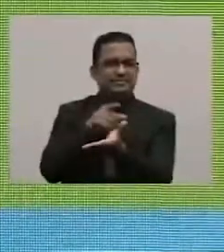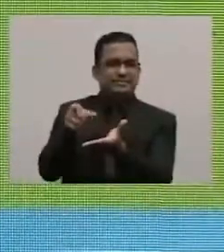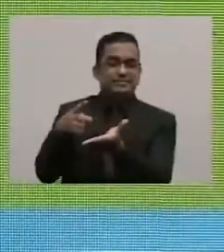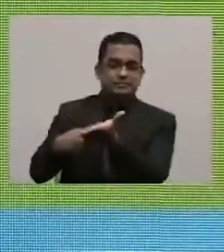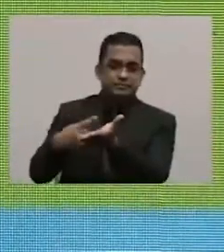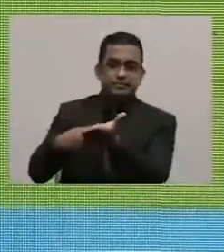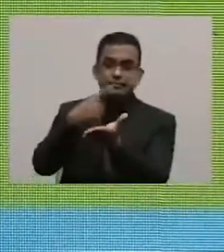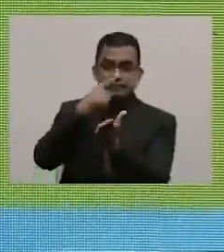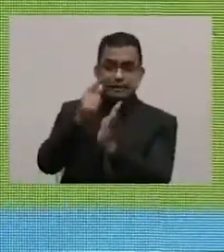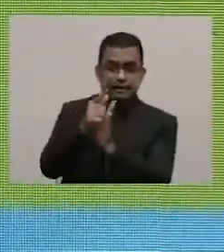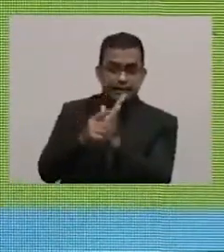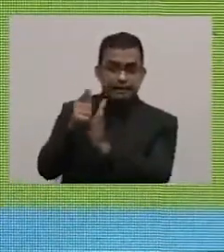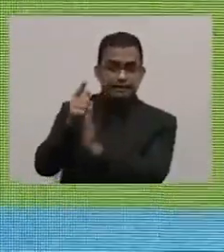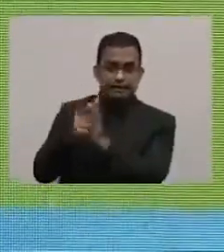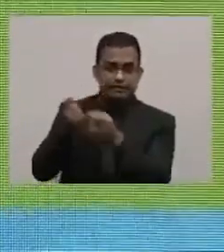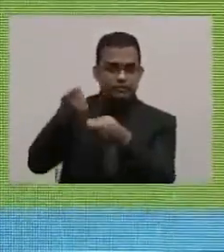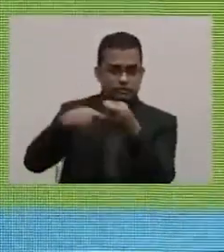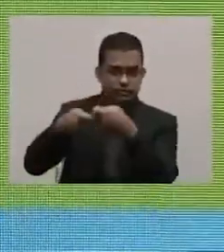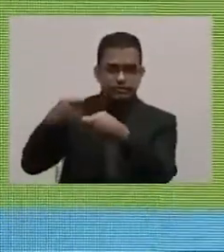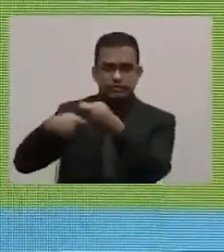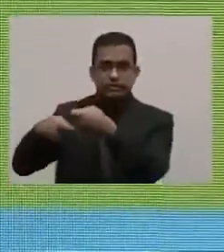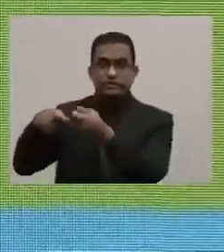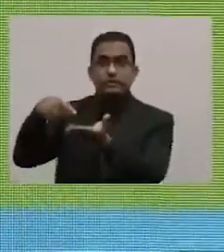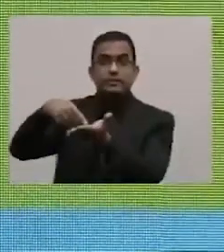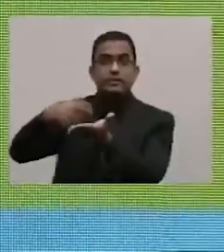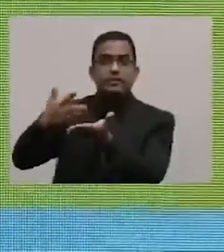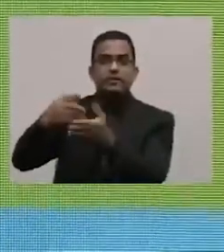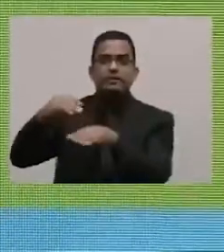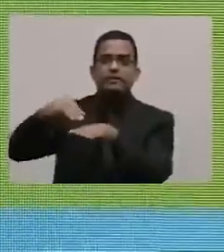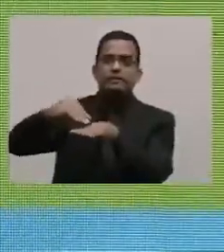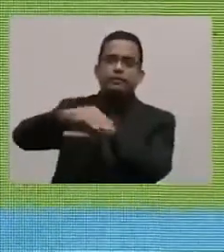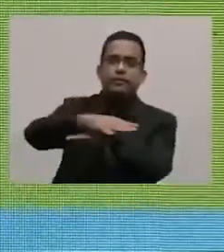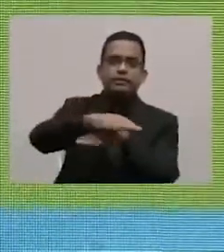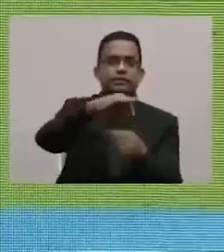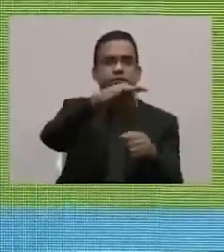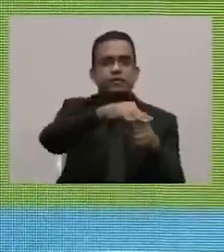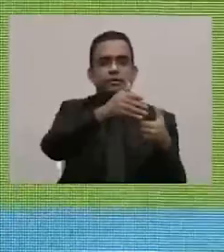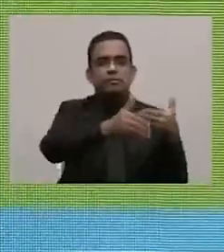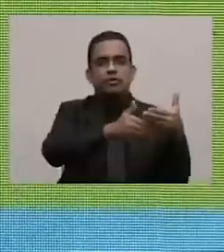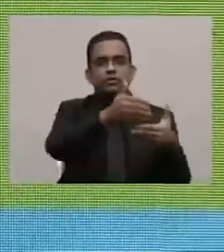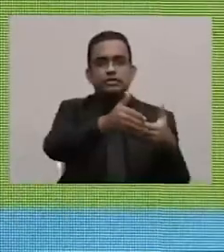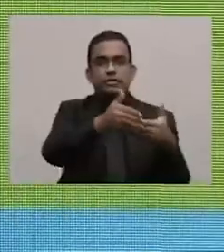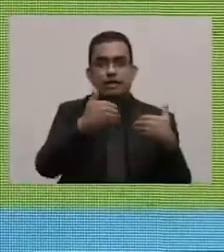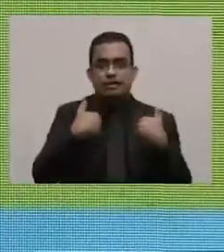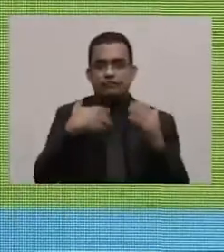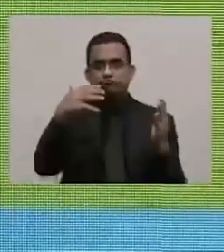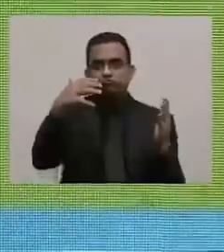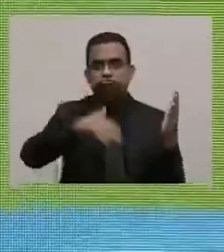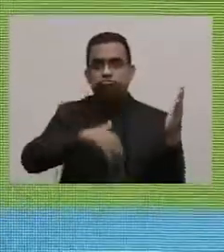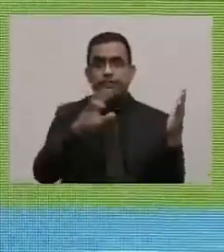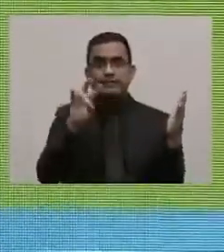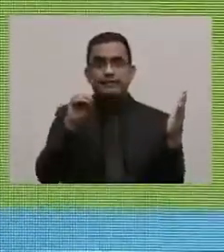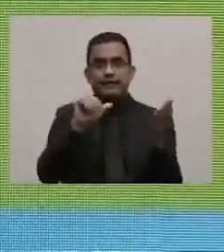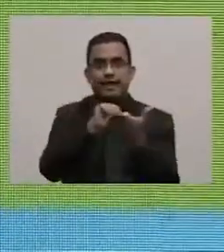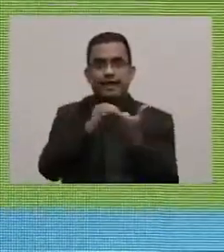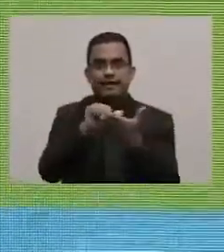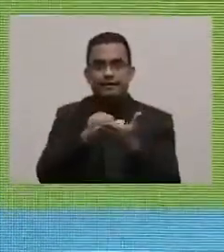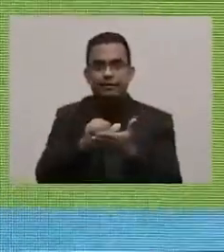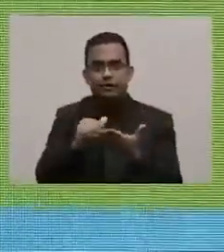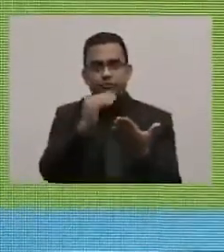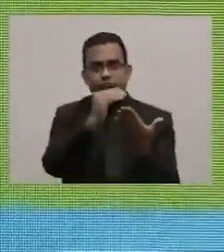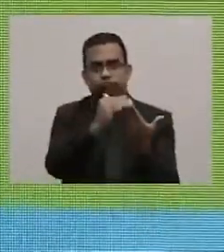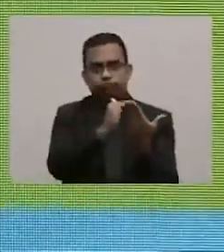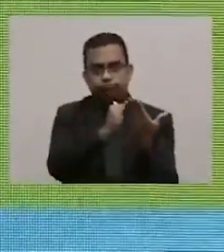leyes, donde impacta en el régimen electoral más de 70 artículos y en la ley de partidos,